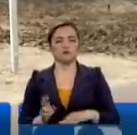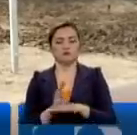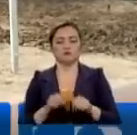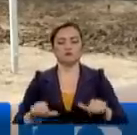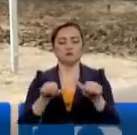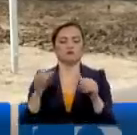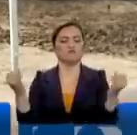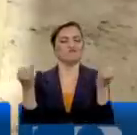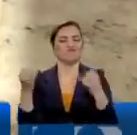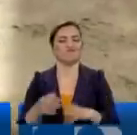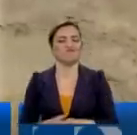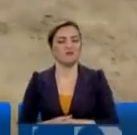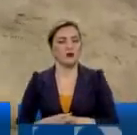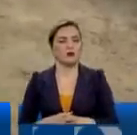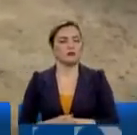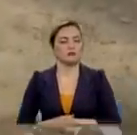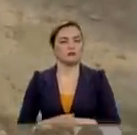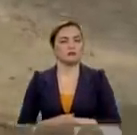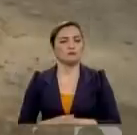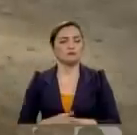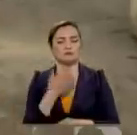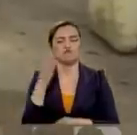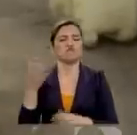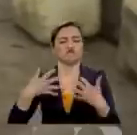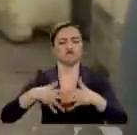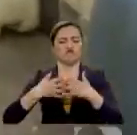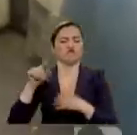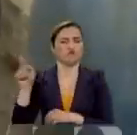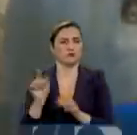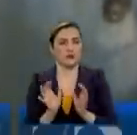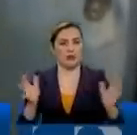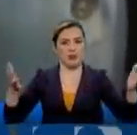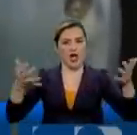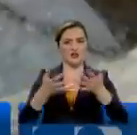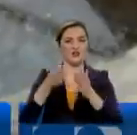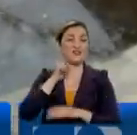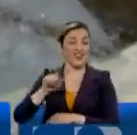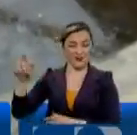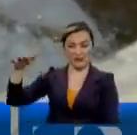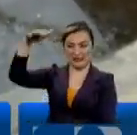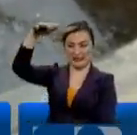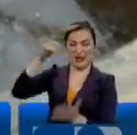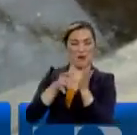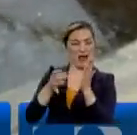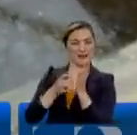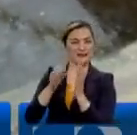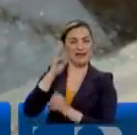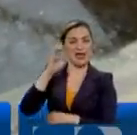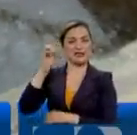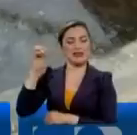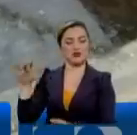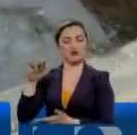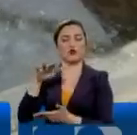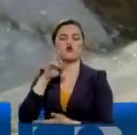áreas verdes del cantón. Para la elaboración de bioles se necesita un tacho de 600 litros en donde se agrega algunos componentes